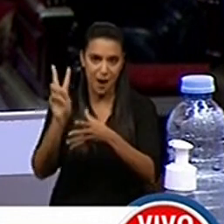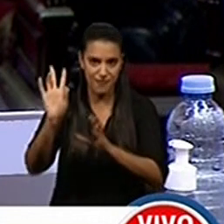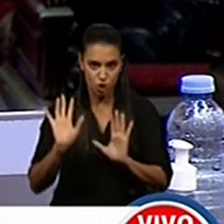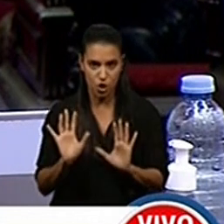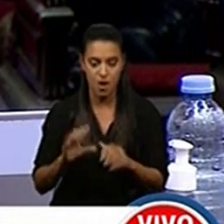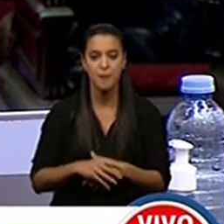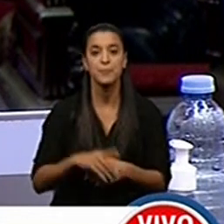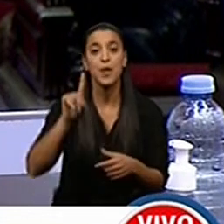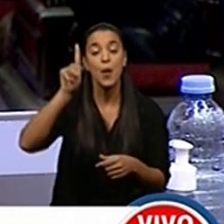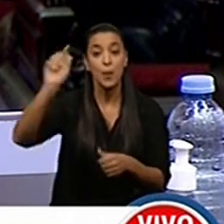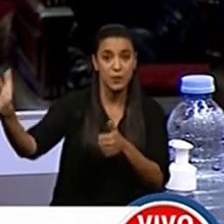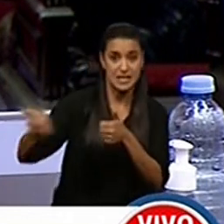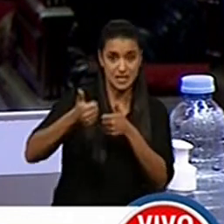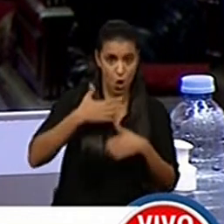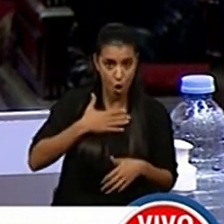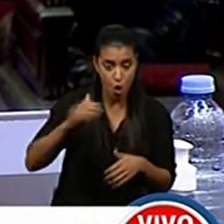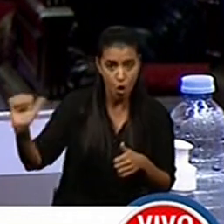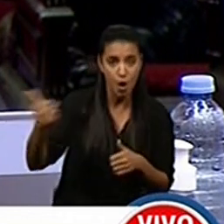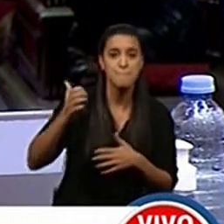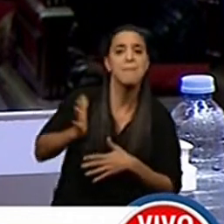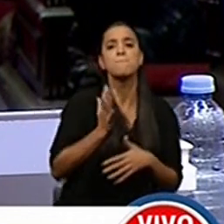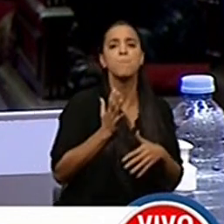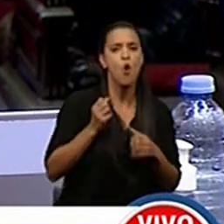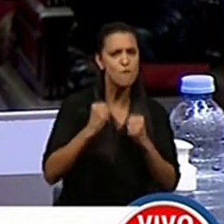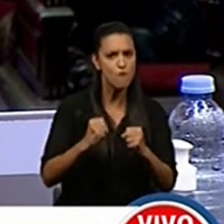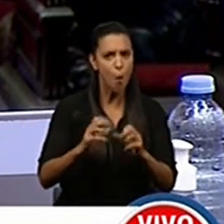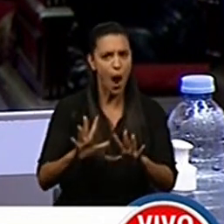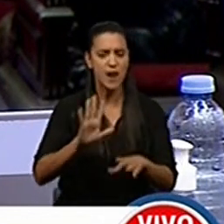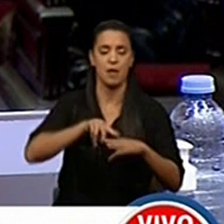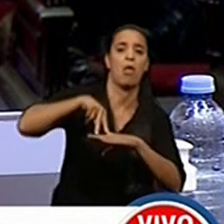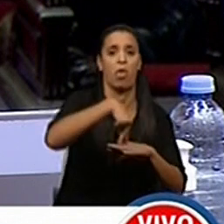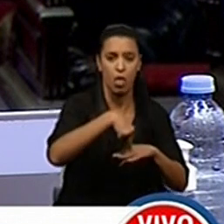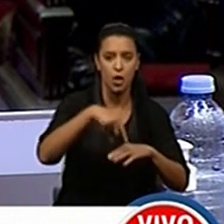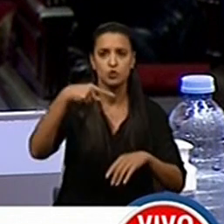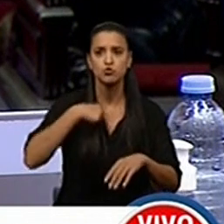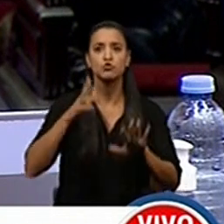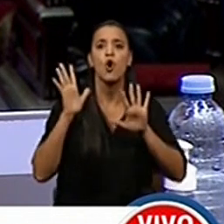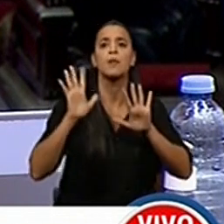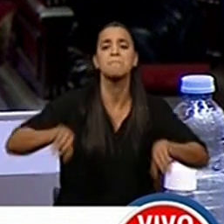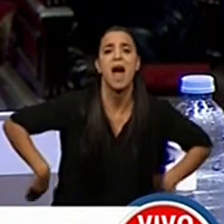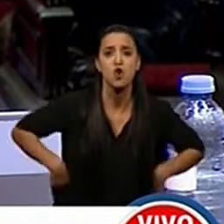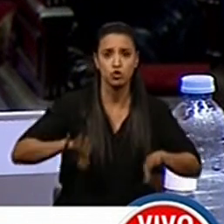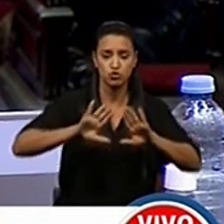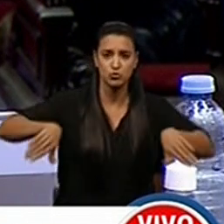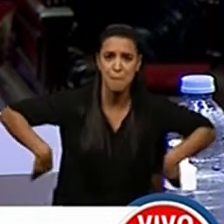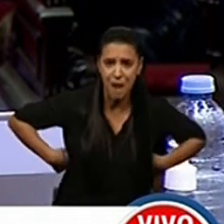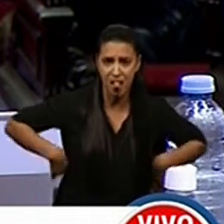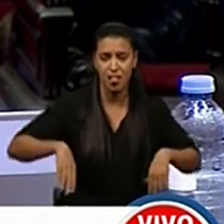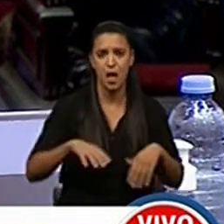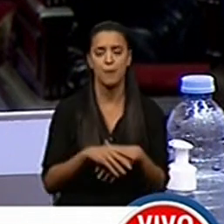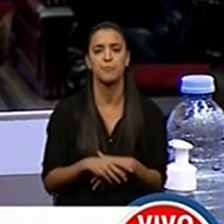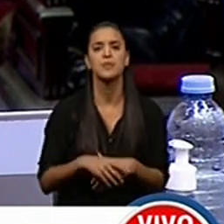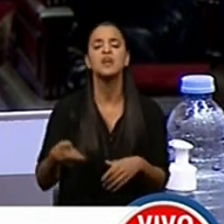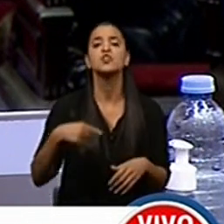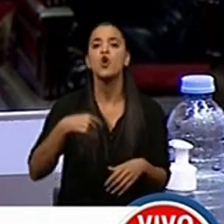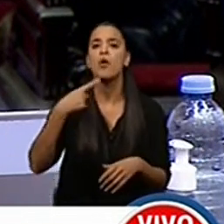Victoria, vino, se acercó a mí, me empujó fuertemente, me hizo trastabillar, me puse las manos detrás de la espalda